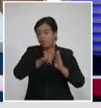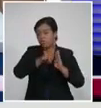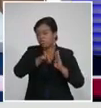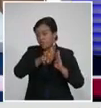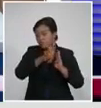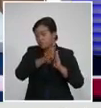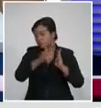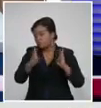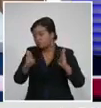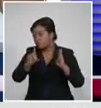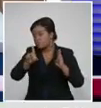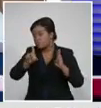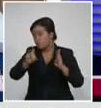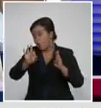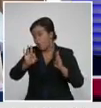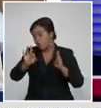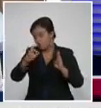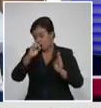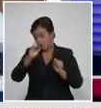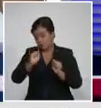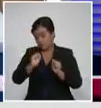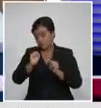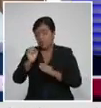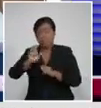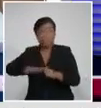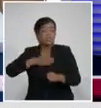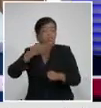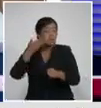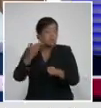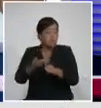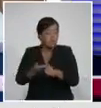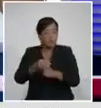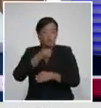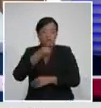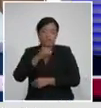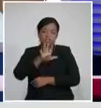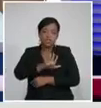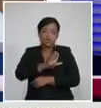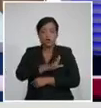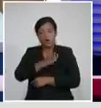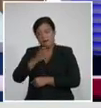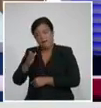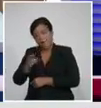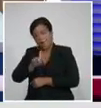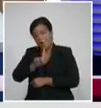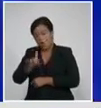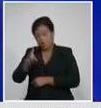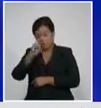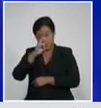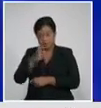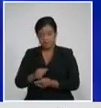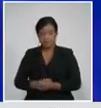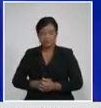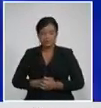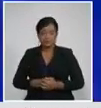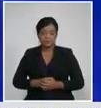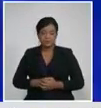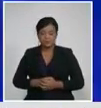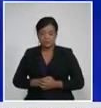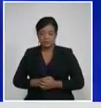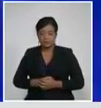y posteriormente completar de 5 a 11 años. Se ha explicado incluso, doctor, que será un